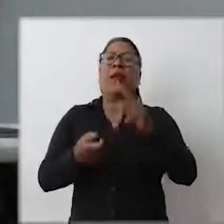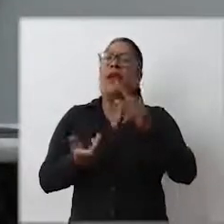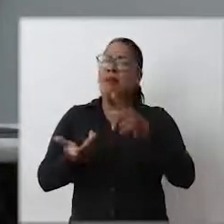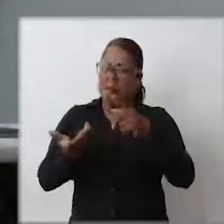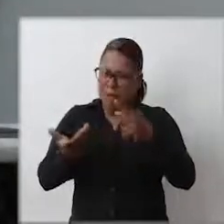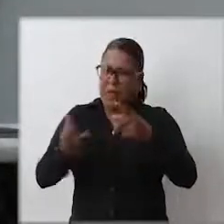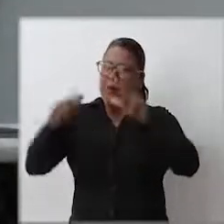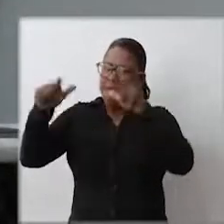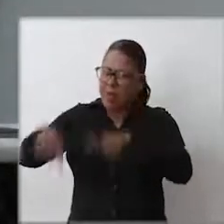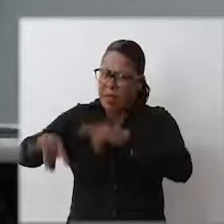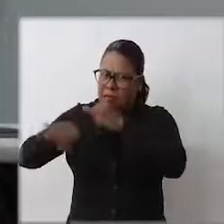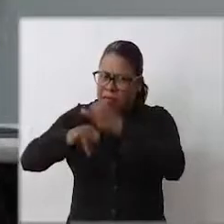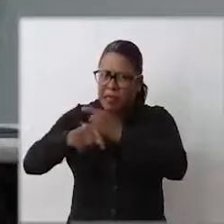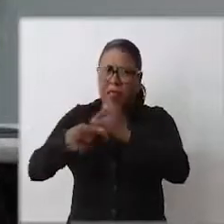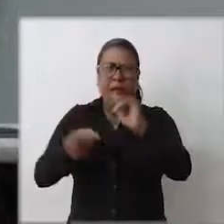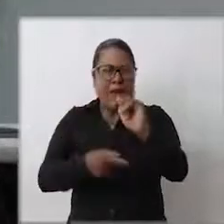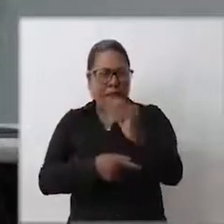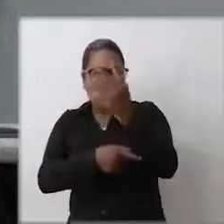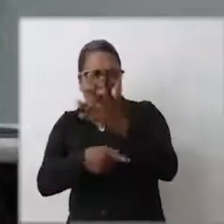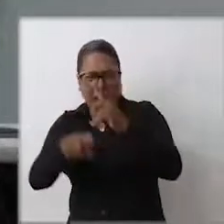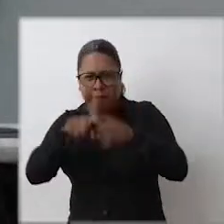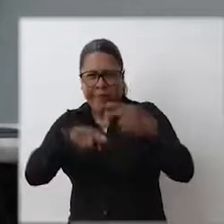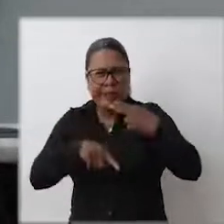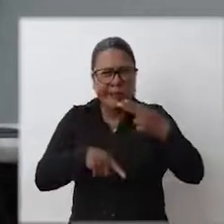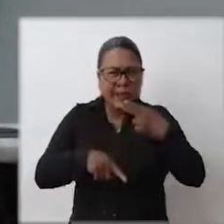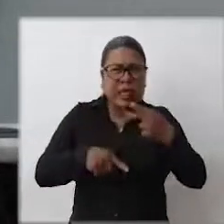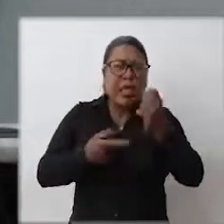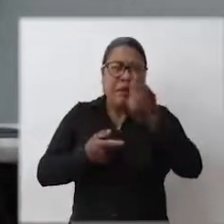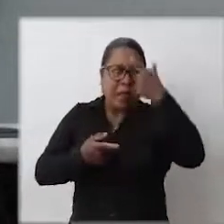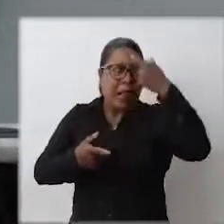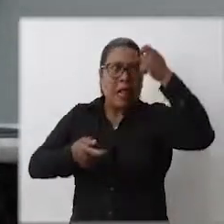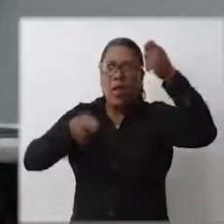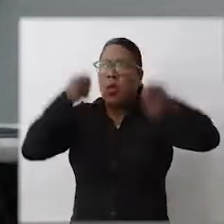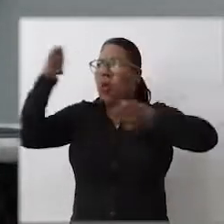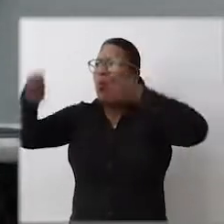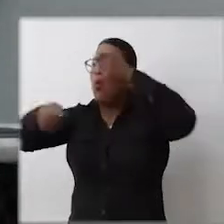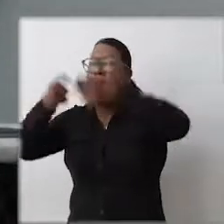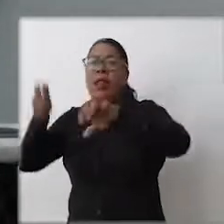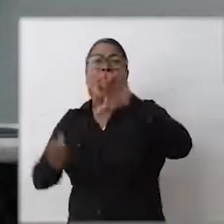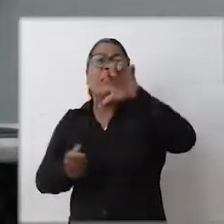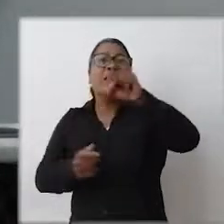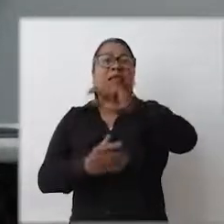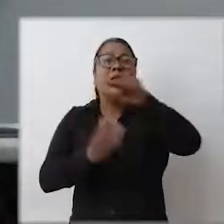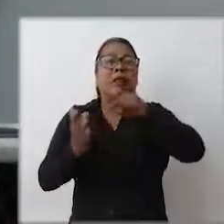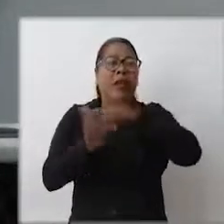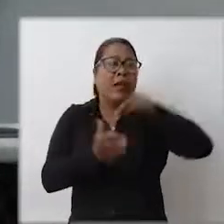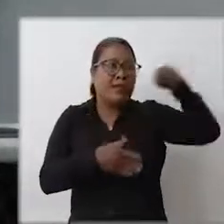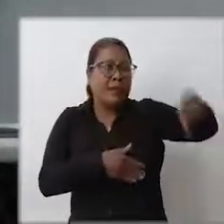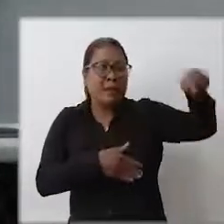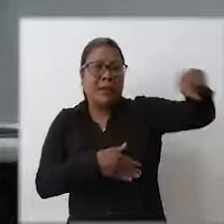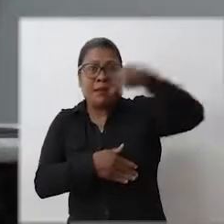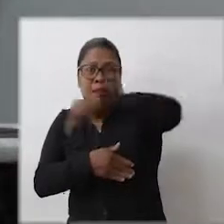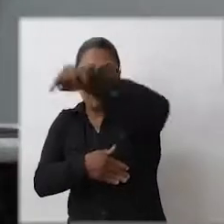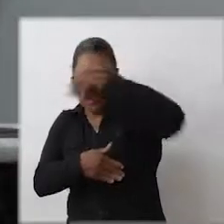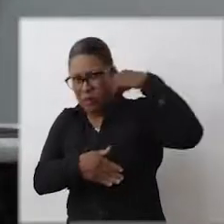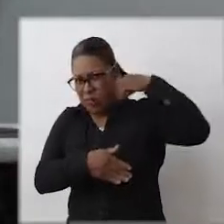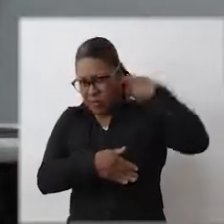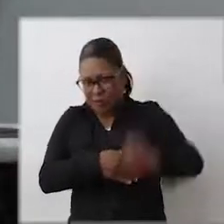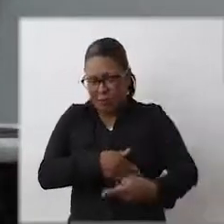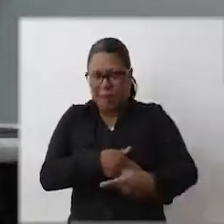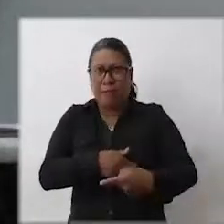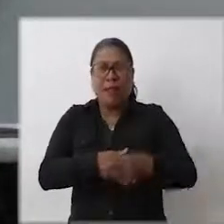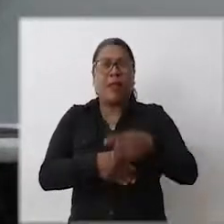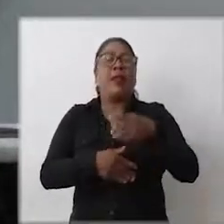el Ayuntamiento de Oaxaca de Juárez a través de la Secretaría de Fomento Turístico para invitarnos a